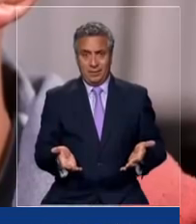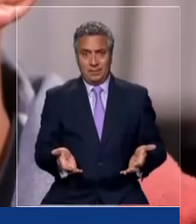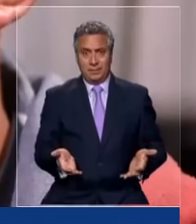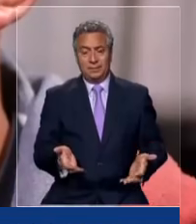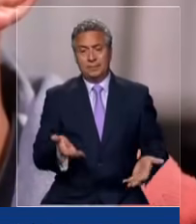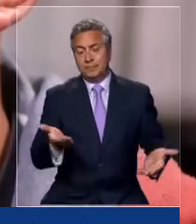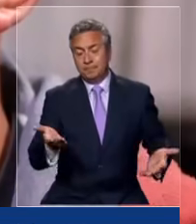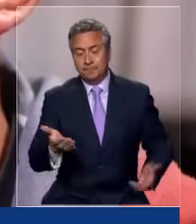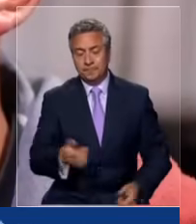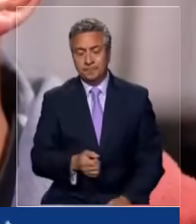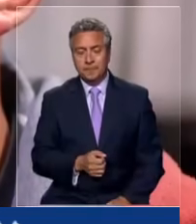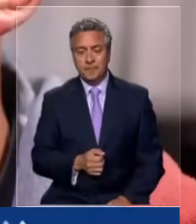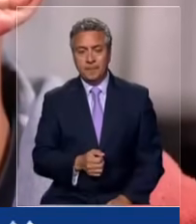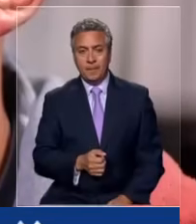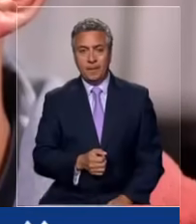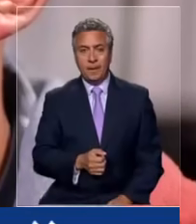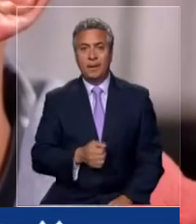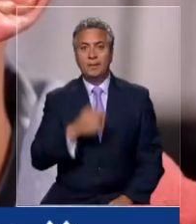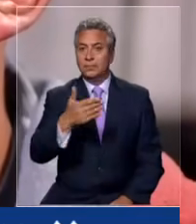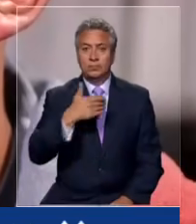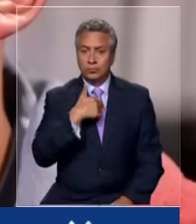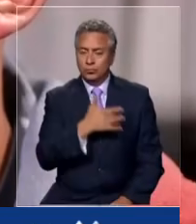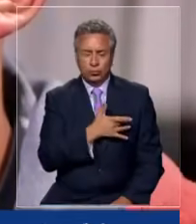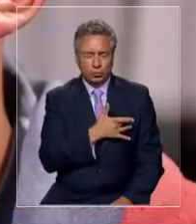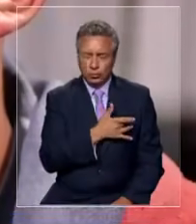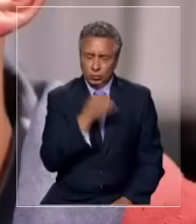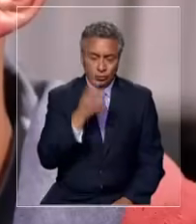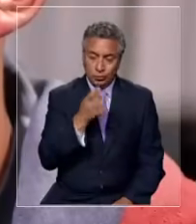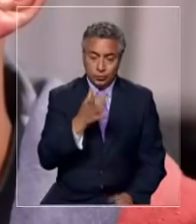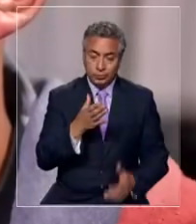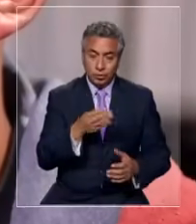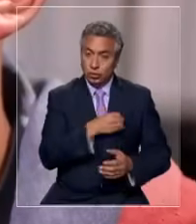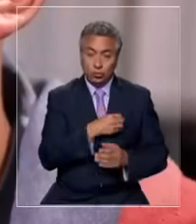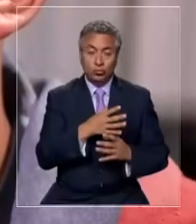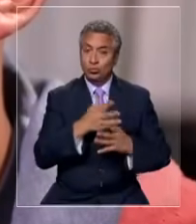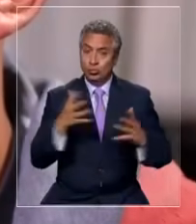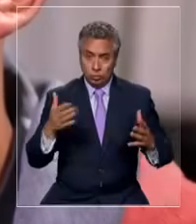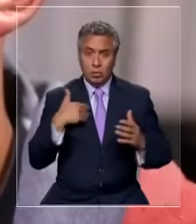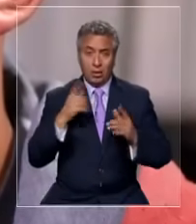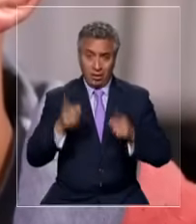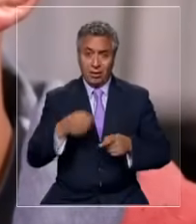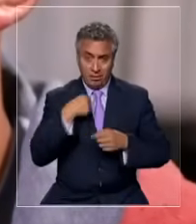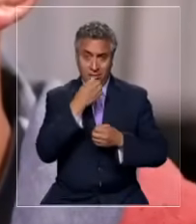Lo siento mucho, es lo que tengo que decir.